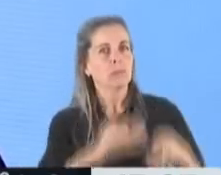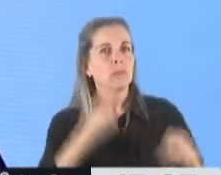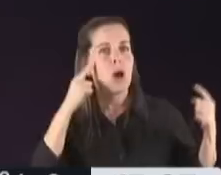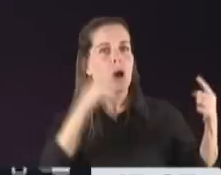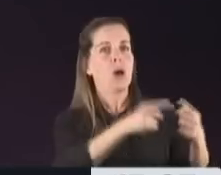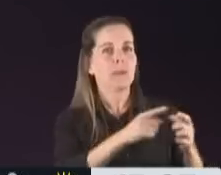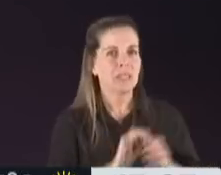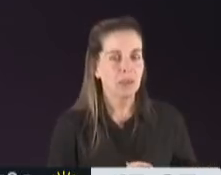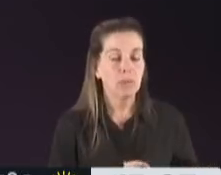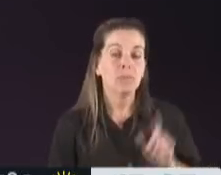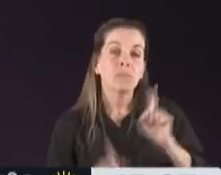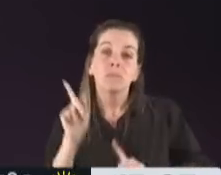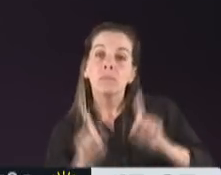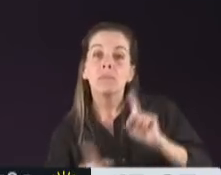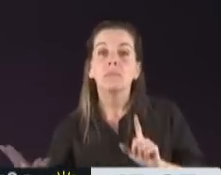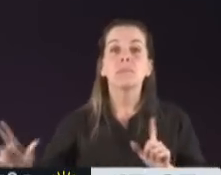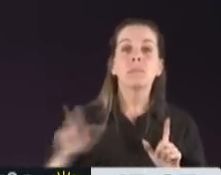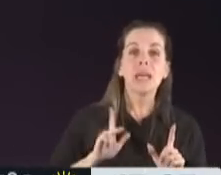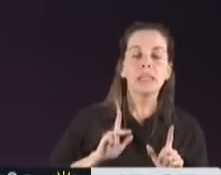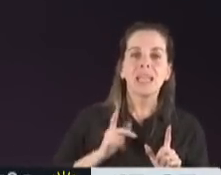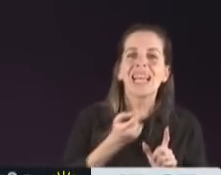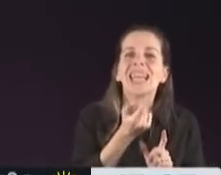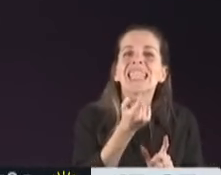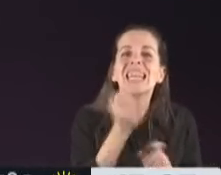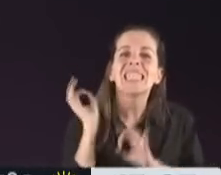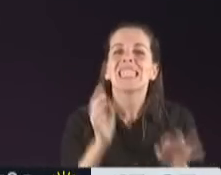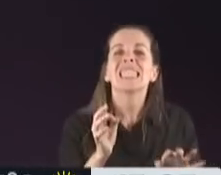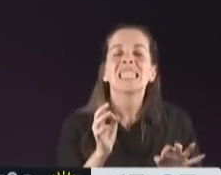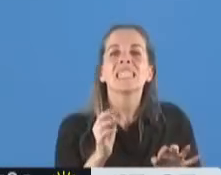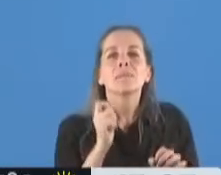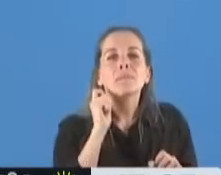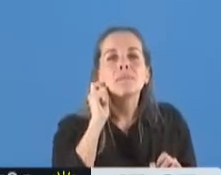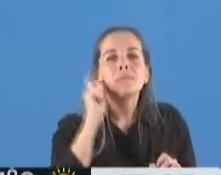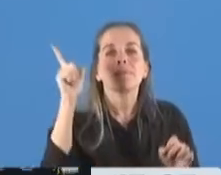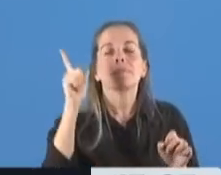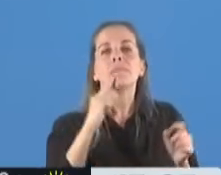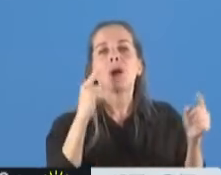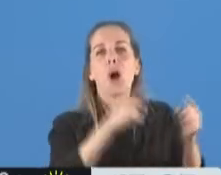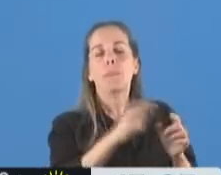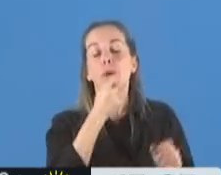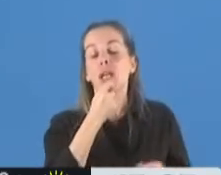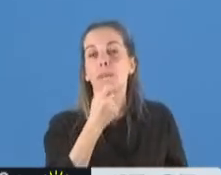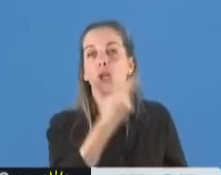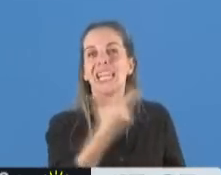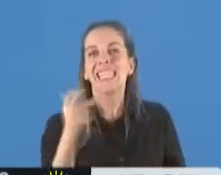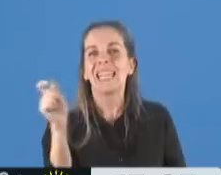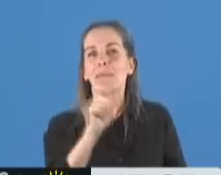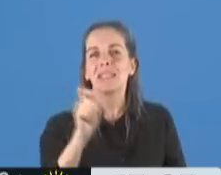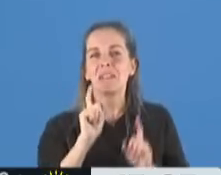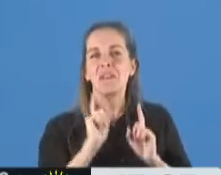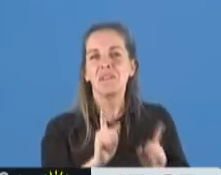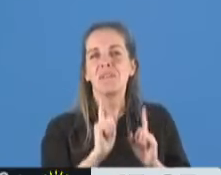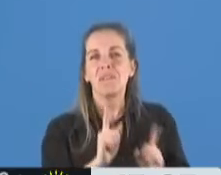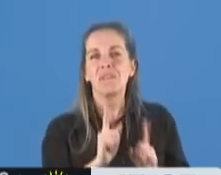che, mirá que lo tuviste cerca de conseguirlo, ¿eh? Por ejemplo, 33 meses ininterrumpidos